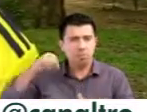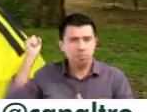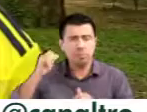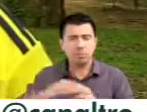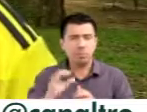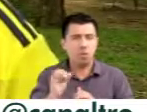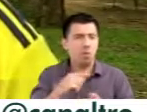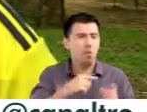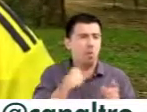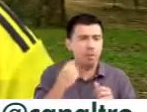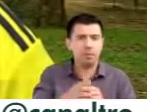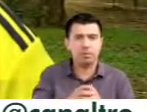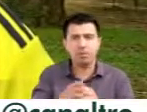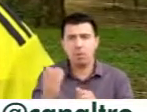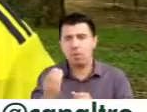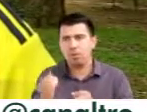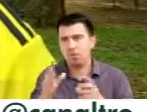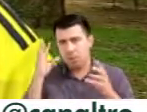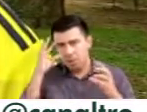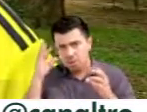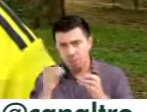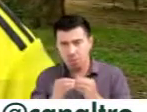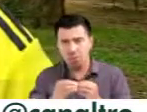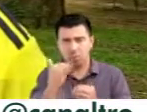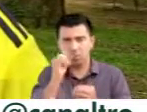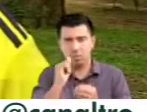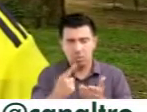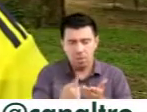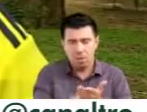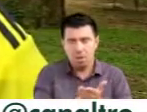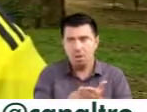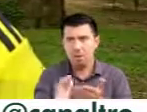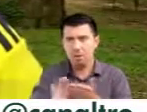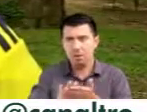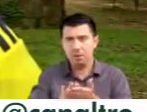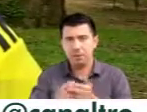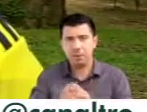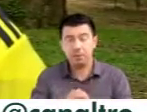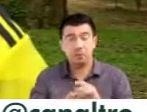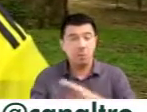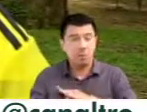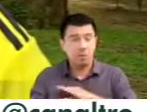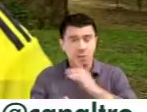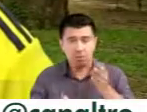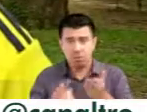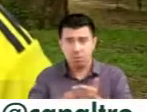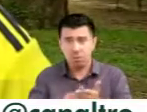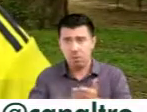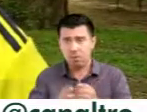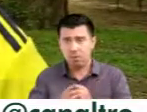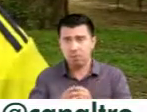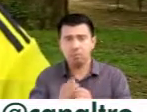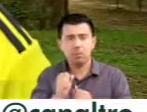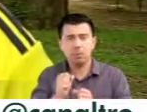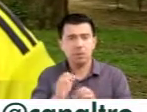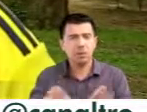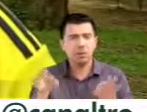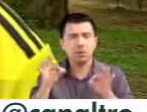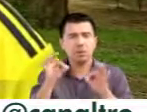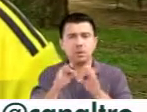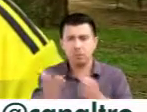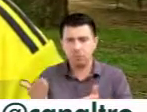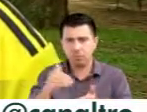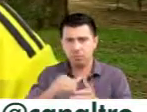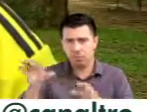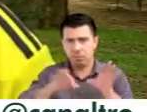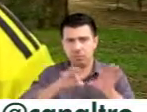hubo situaciones de parte y parte de ceder cosas, pero lo más importante es la